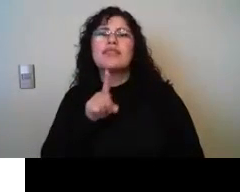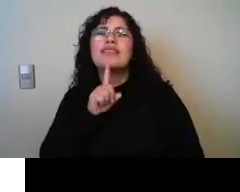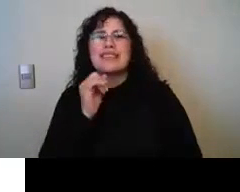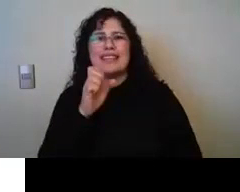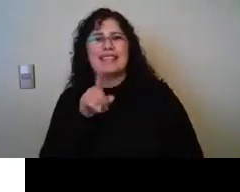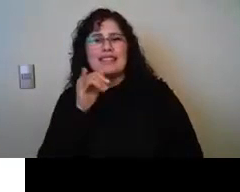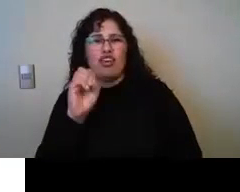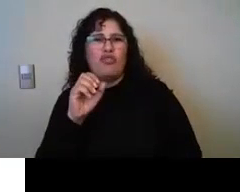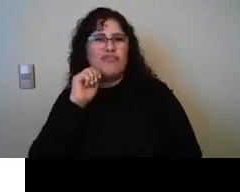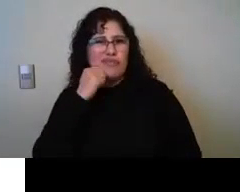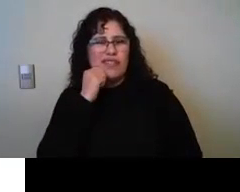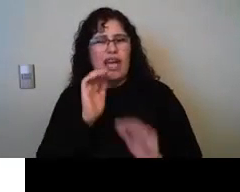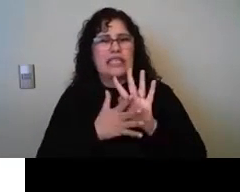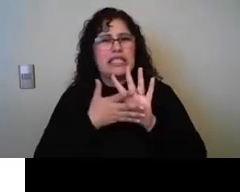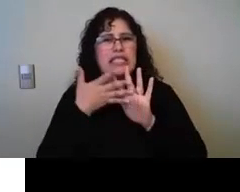general.